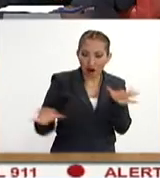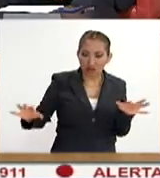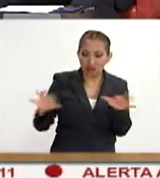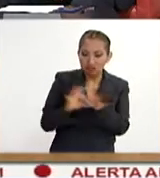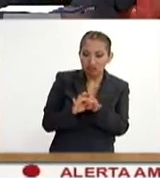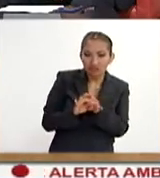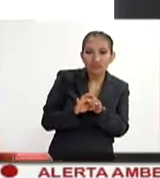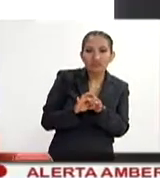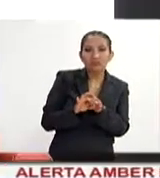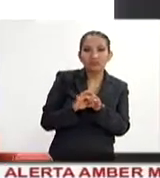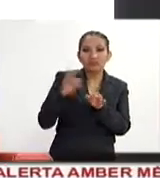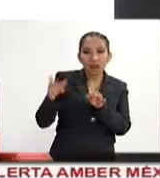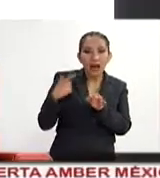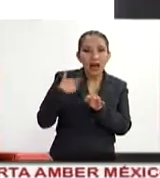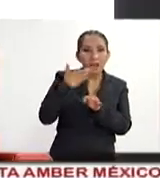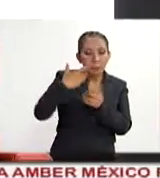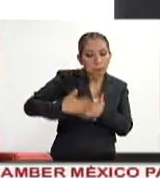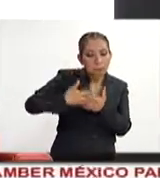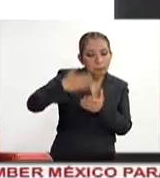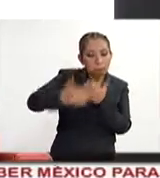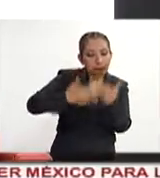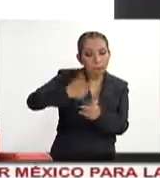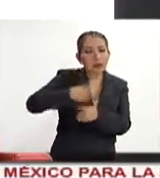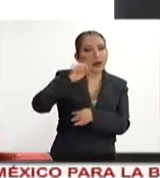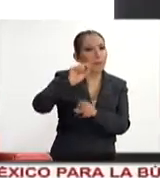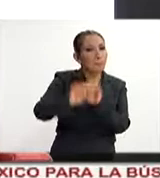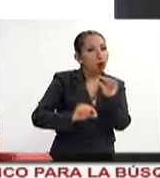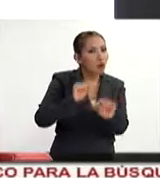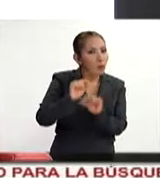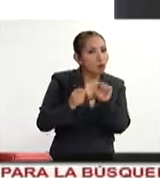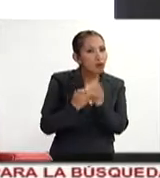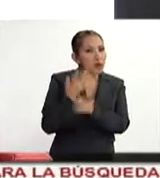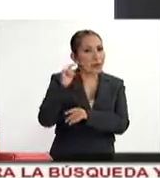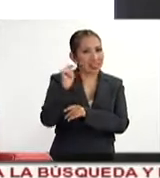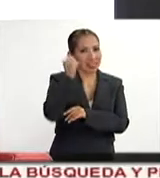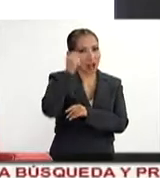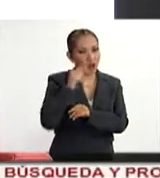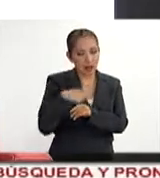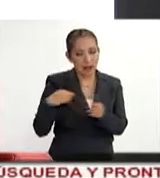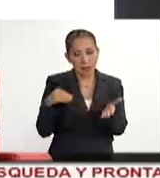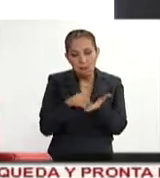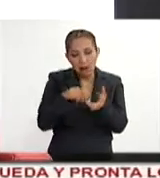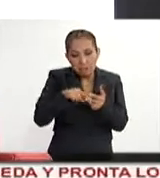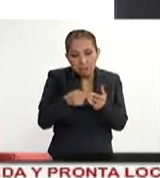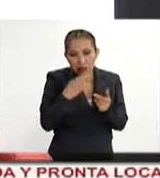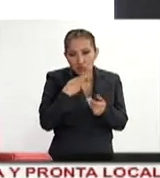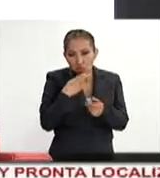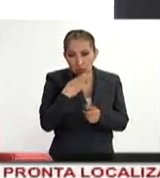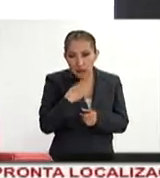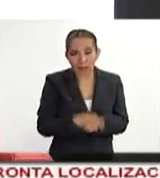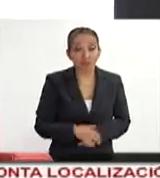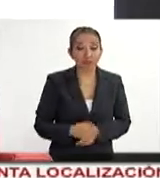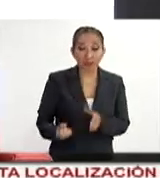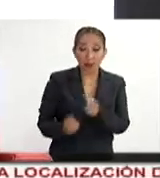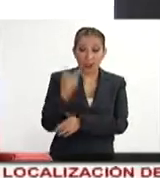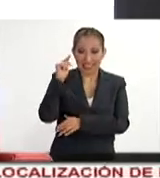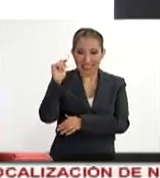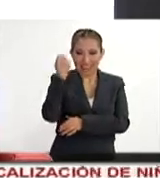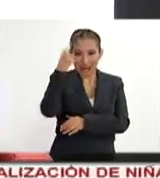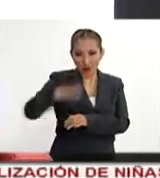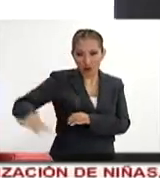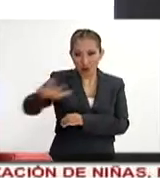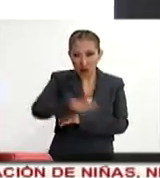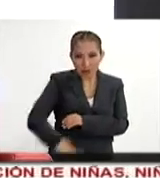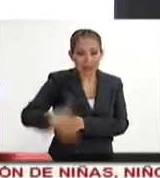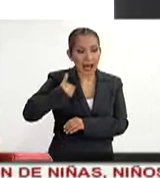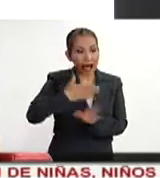interconectados, las luminarias de alta eficiencia, porque es un proceso también de nuevas tecnologías que van entrando. Entonces ya las nuevas tecnologías al